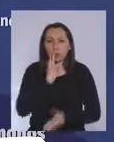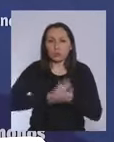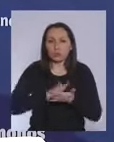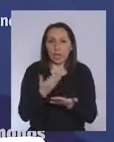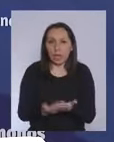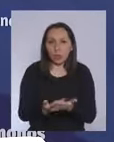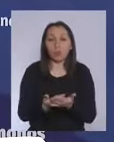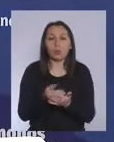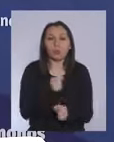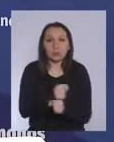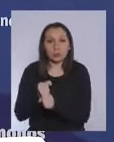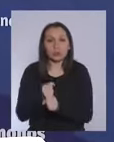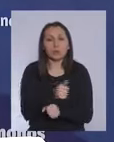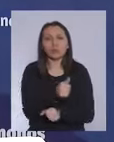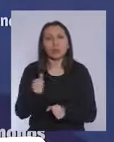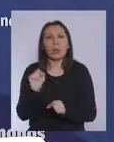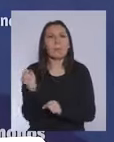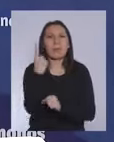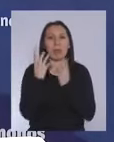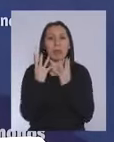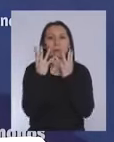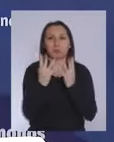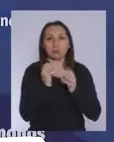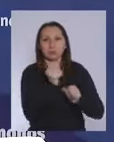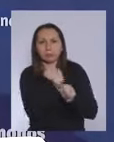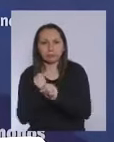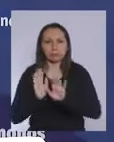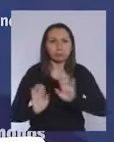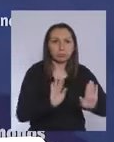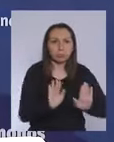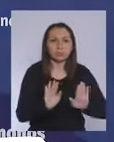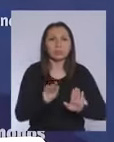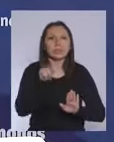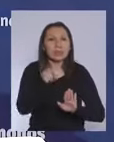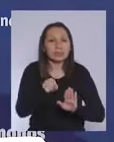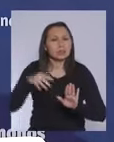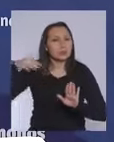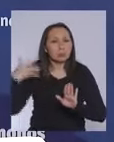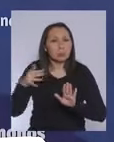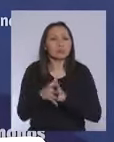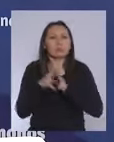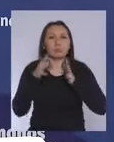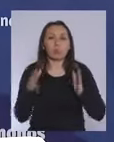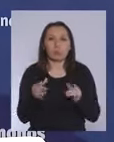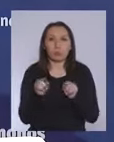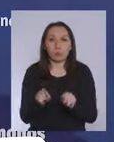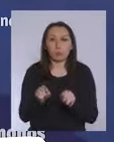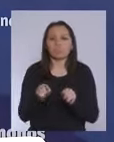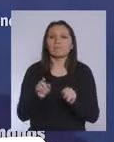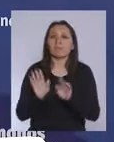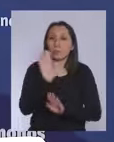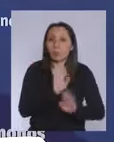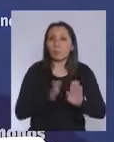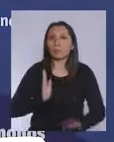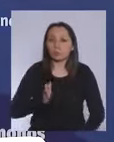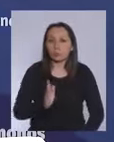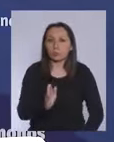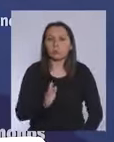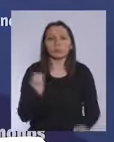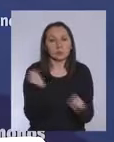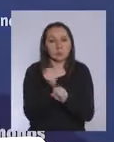toda la primera línea creo que es muy importante mantener sin embargo